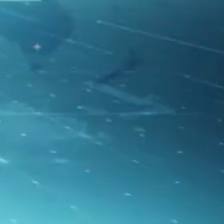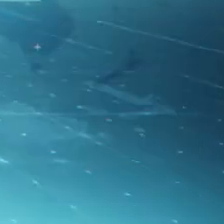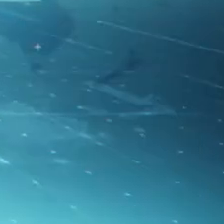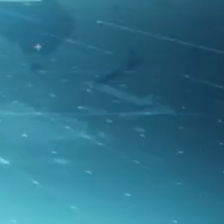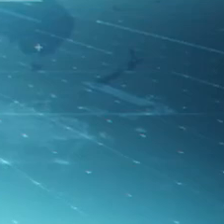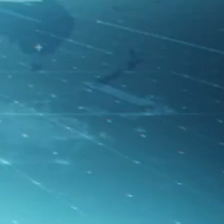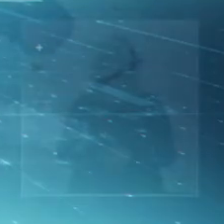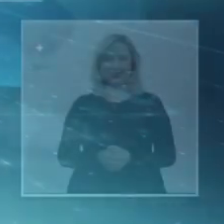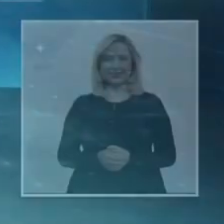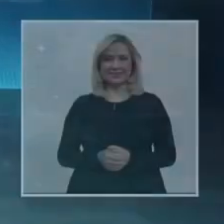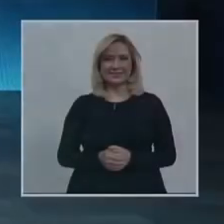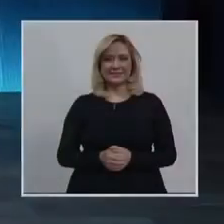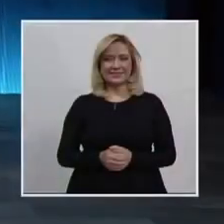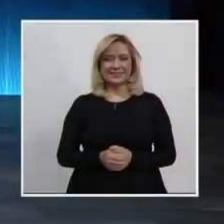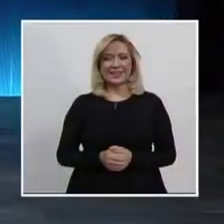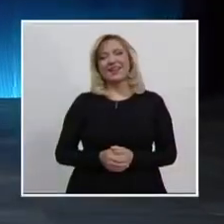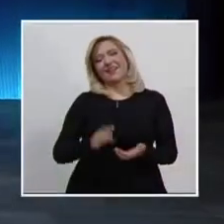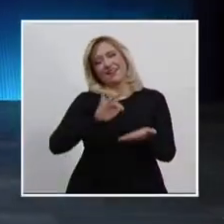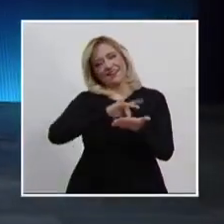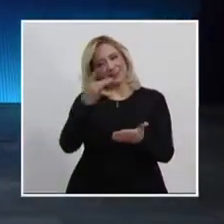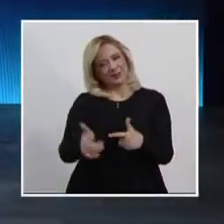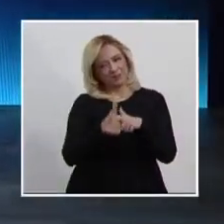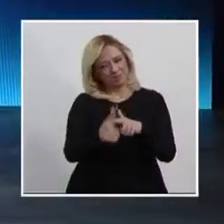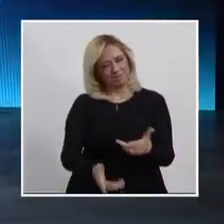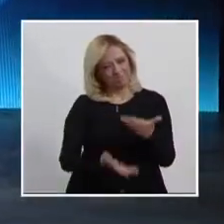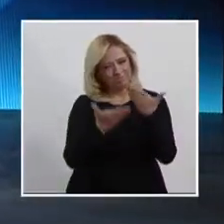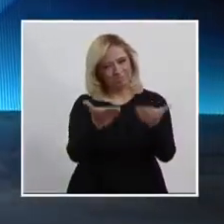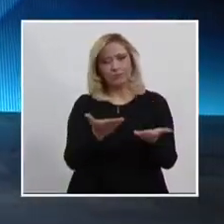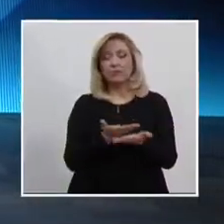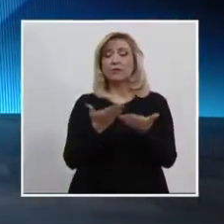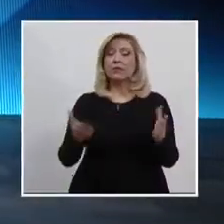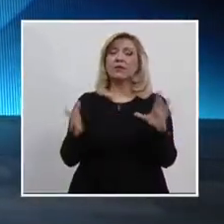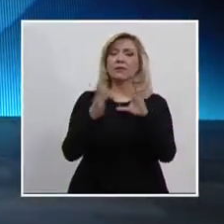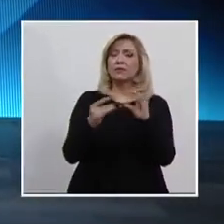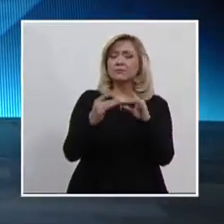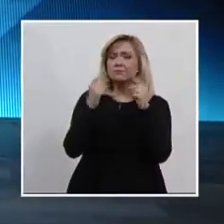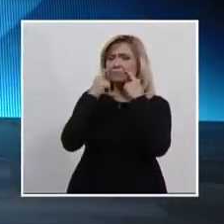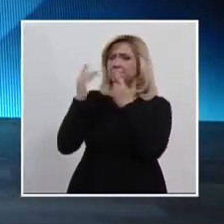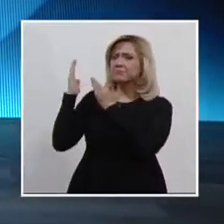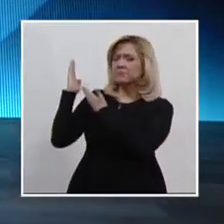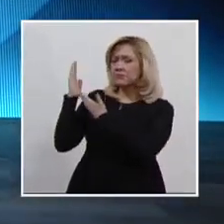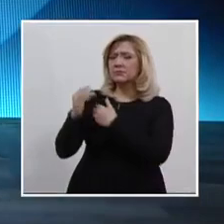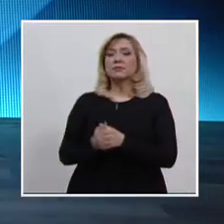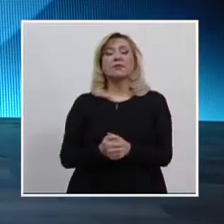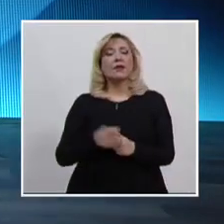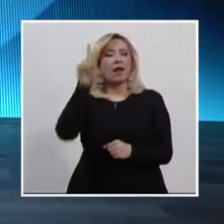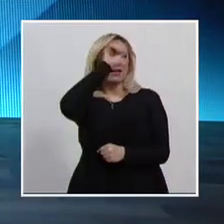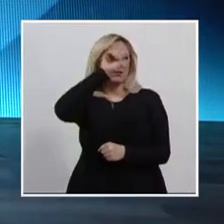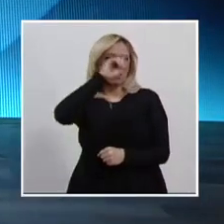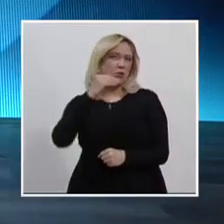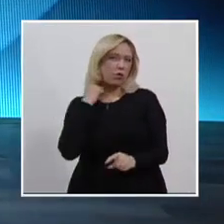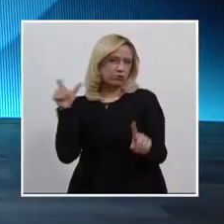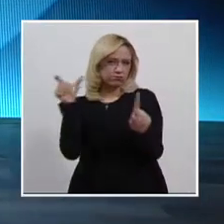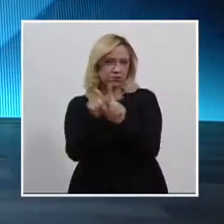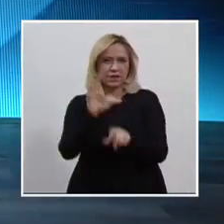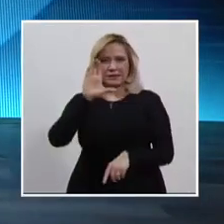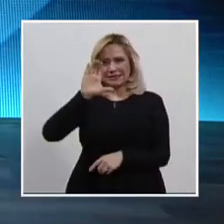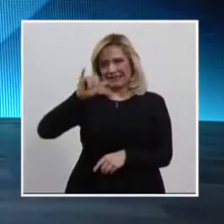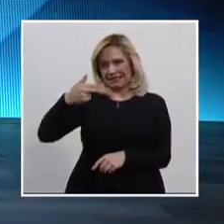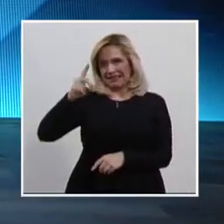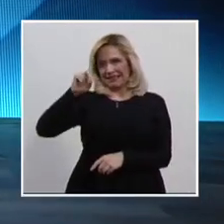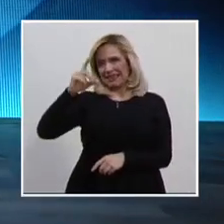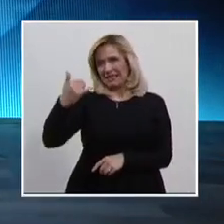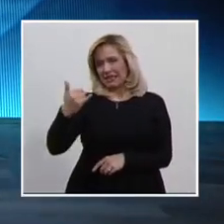Qué bueno que continúa con nosotros. Vámonos con más información. La asesora jurídica Cindy Bernal